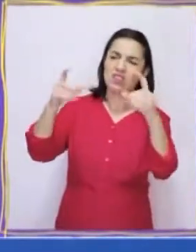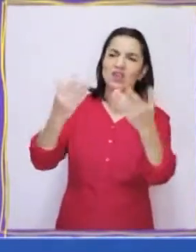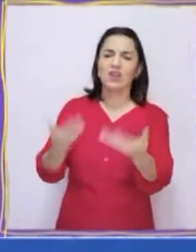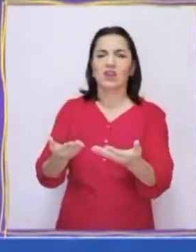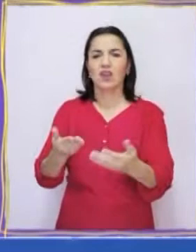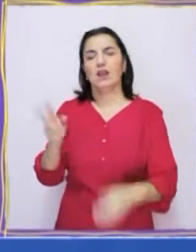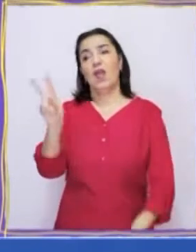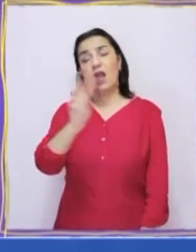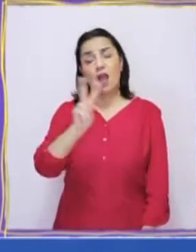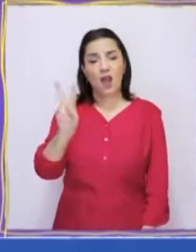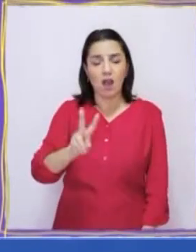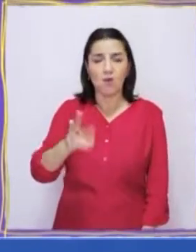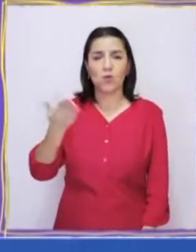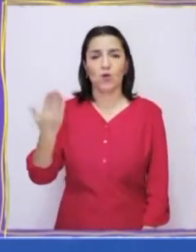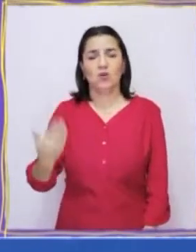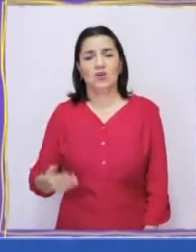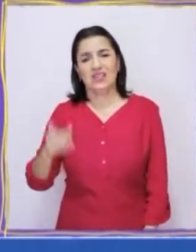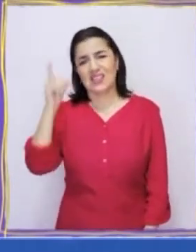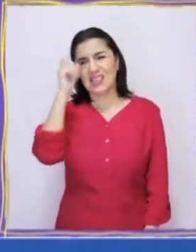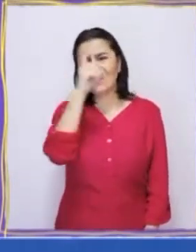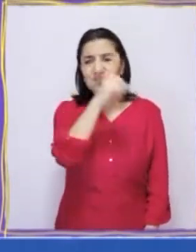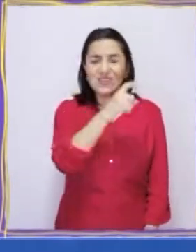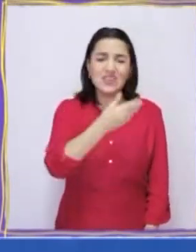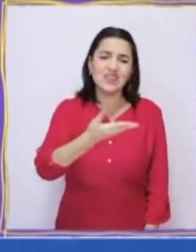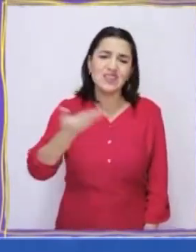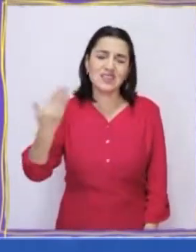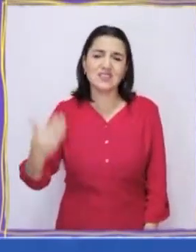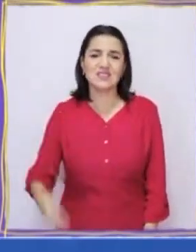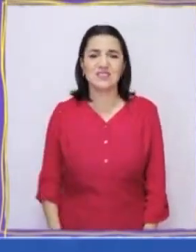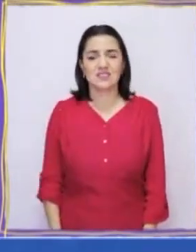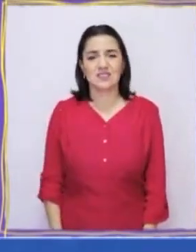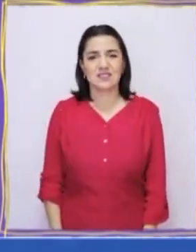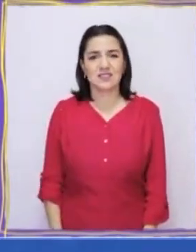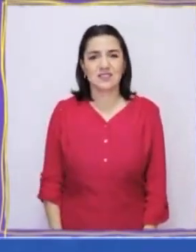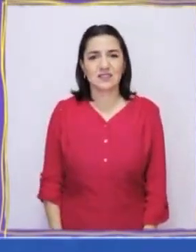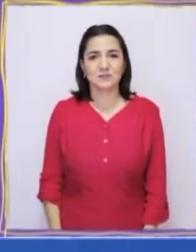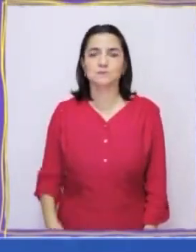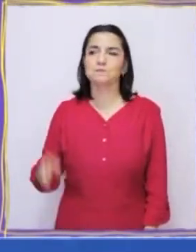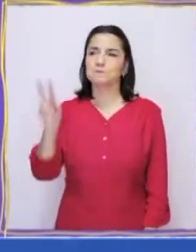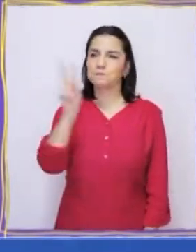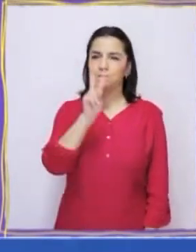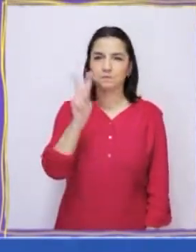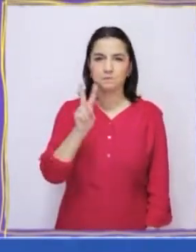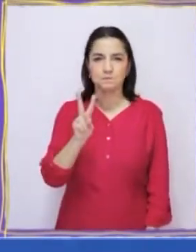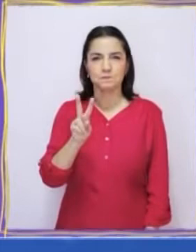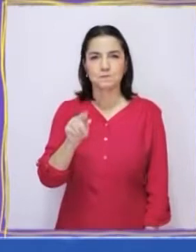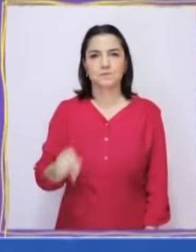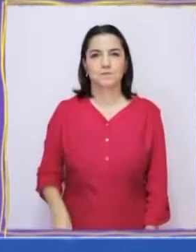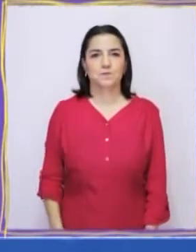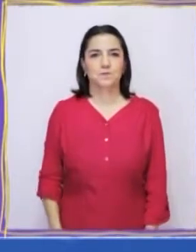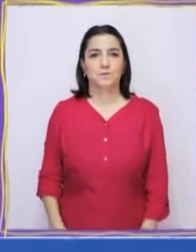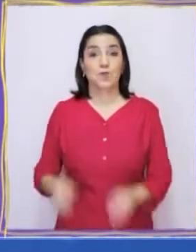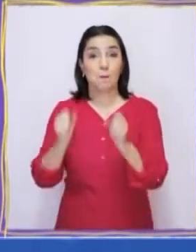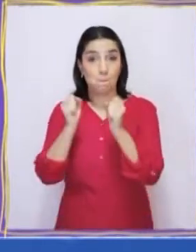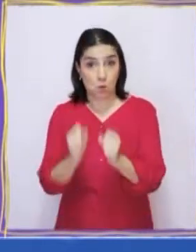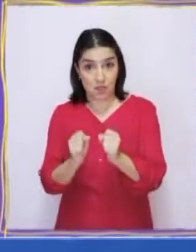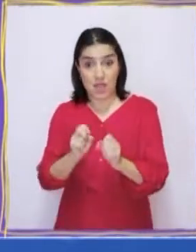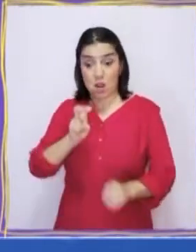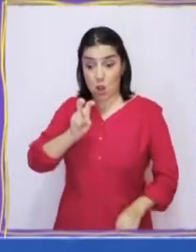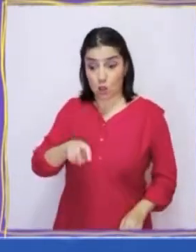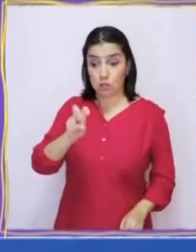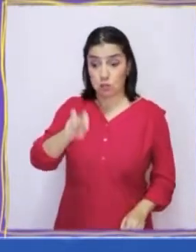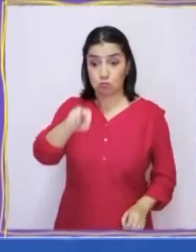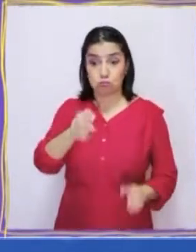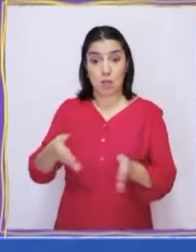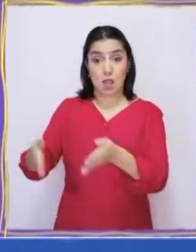cartel! Leamos qué dice. Creo que esto está siendo más difícil de lo que yo pensaba. Dice, para poder